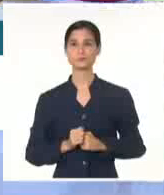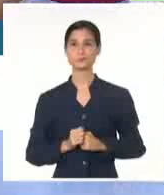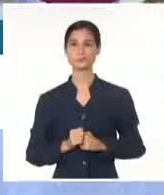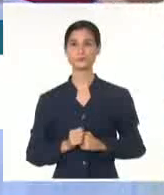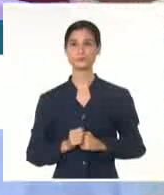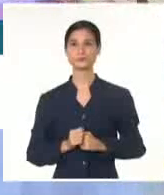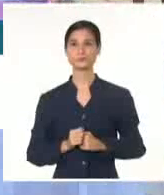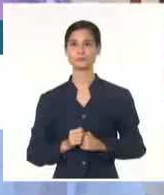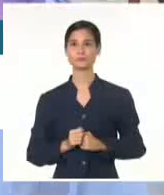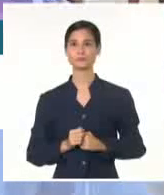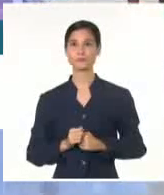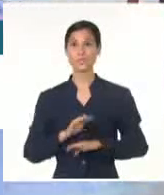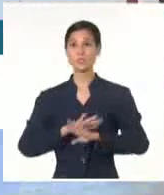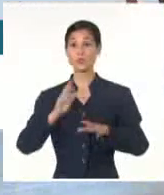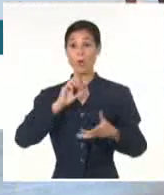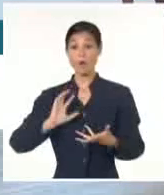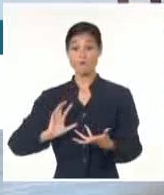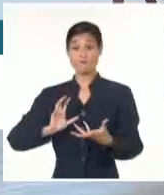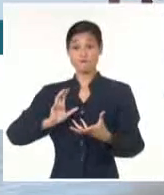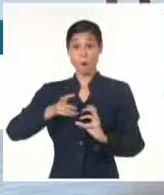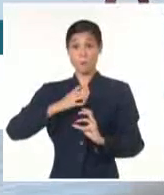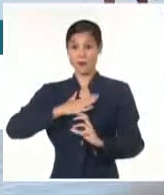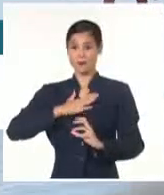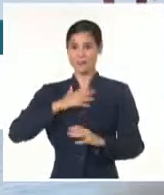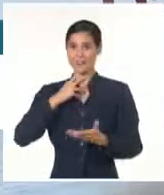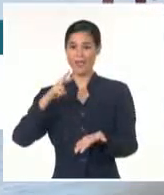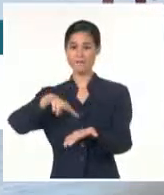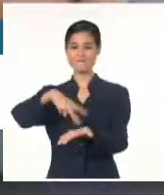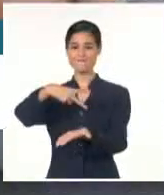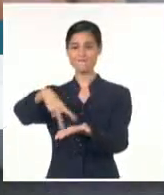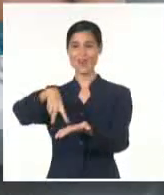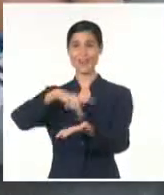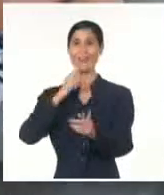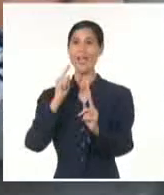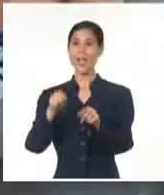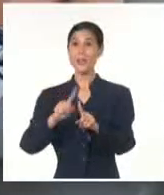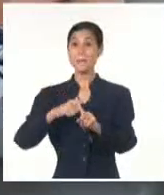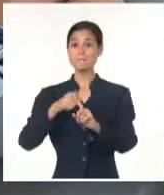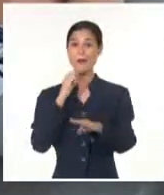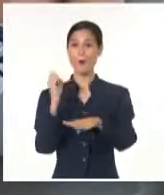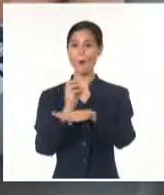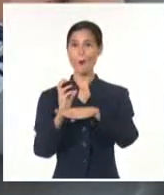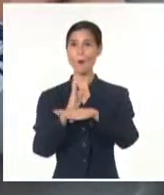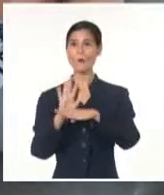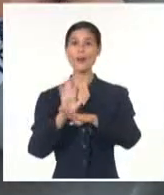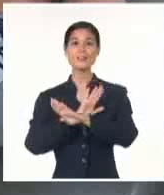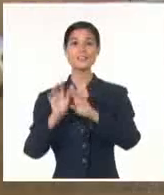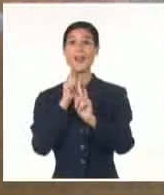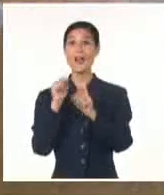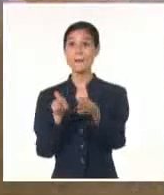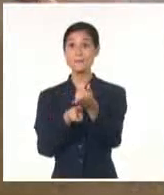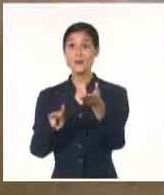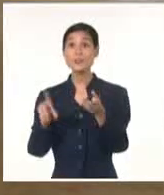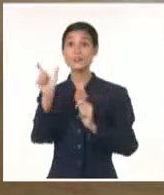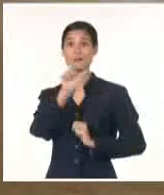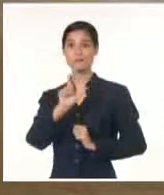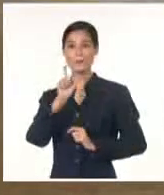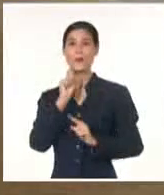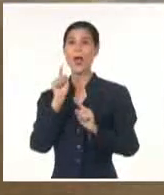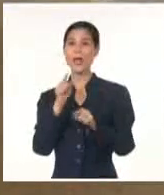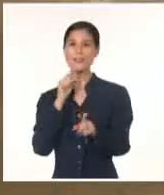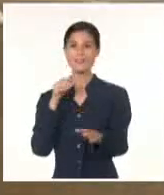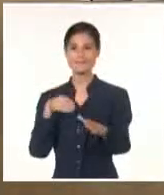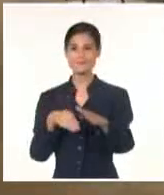Los movimientos del Padre de Peregrinos y la obra La Muerte del Hombre llegarán hasta el Teatro Martí en la capital del país